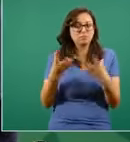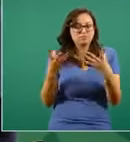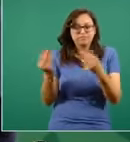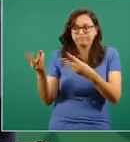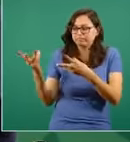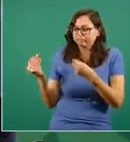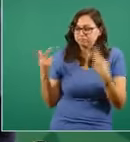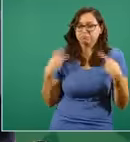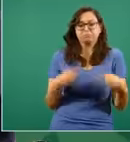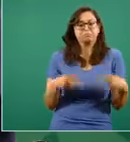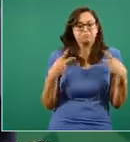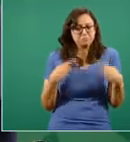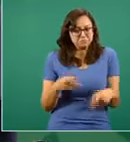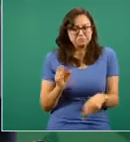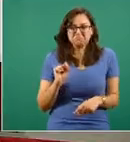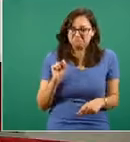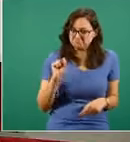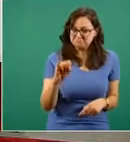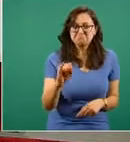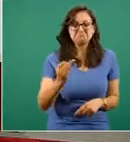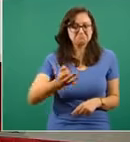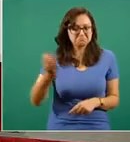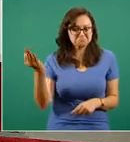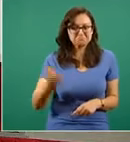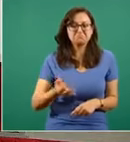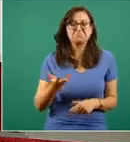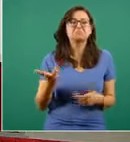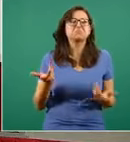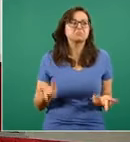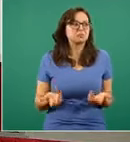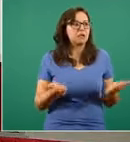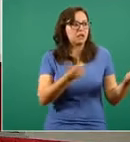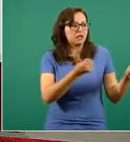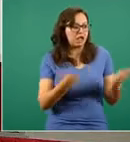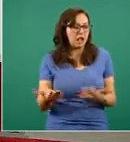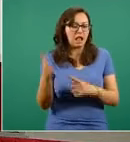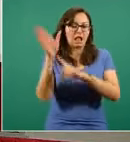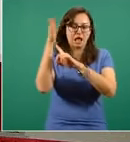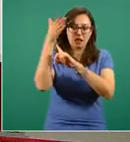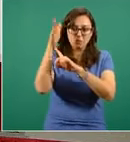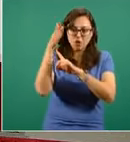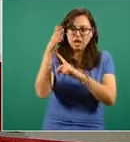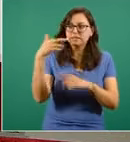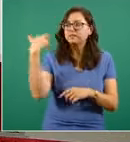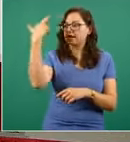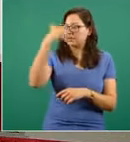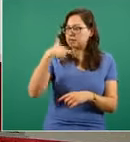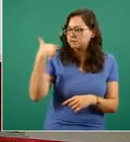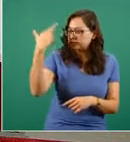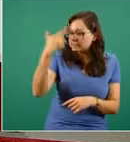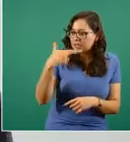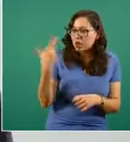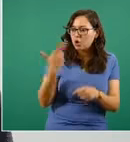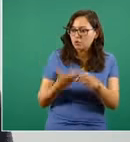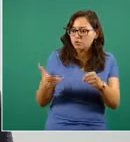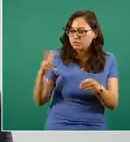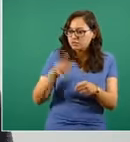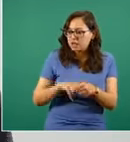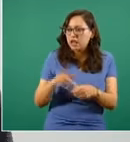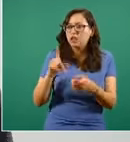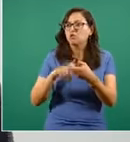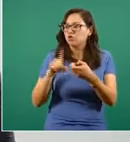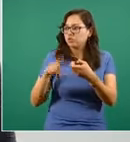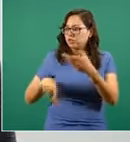en la gran mayoría es el acercamiento obviamente de una ambulancia que pueda realizar una valoración prehospitalaria y en función de la situación